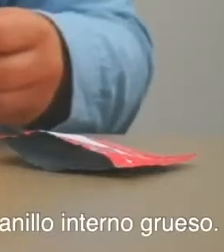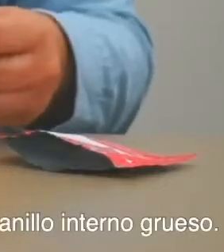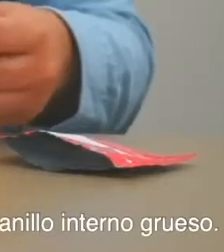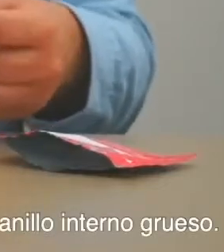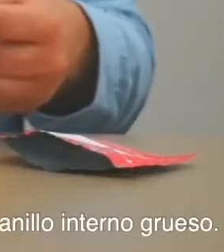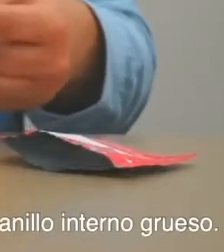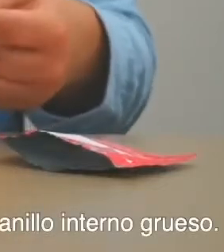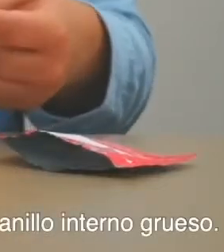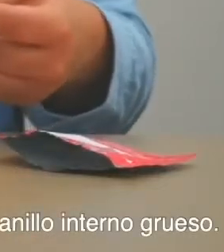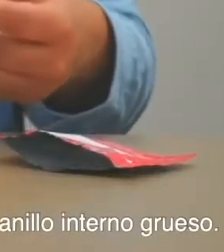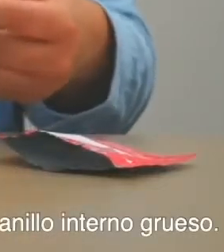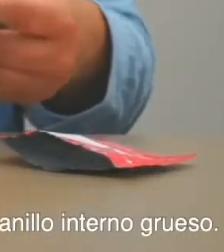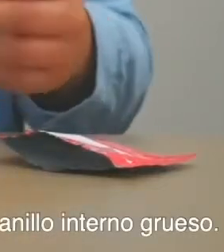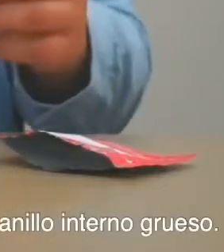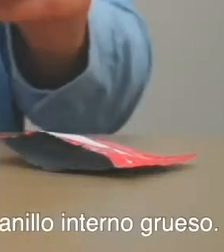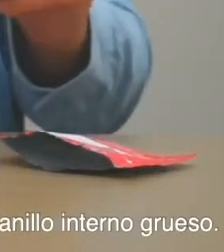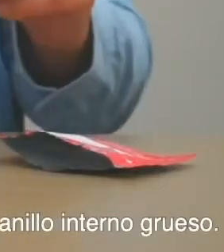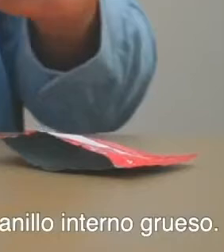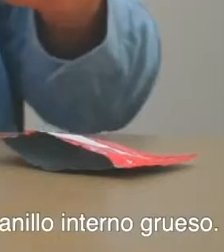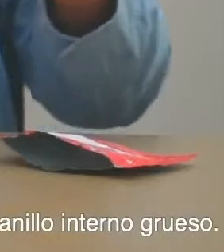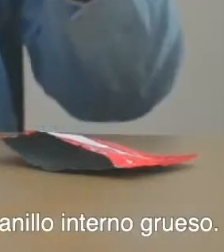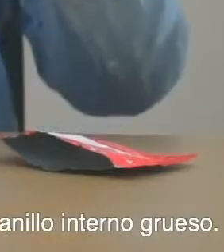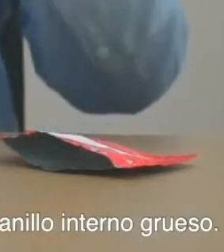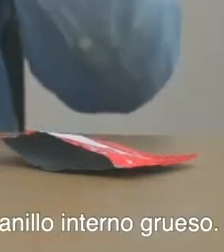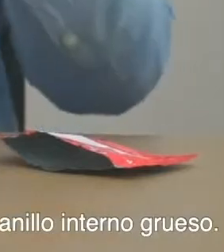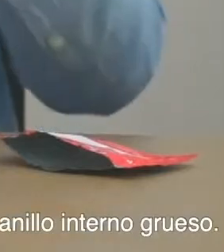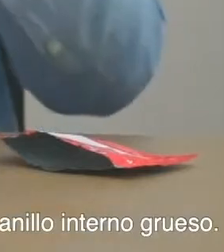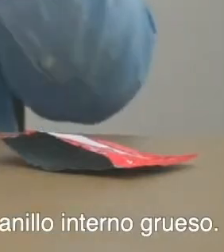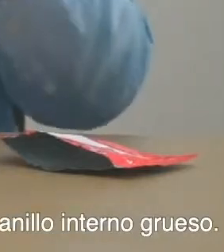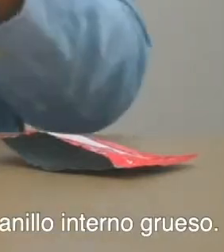y tiene un anillo interno grueso.